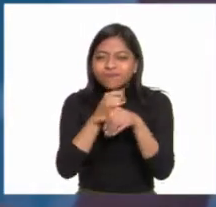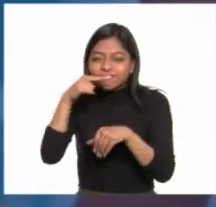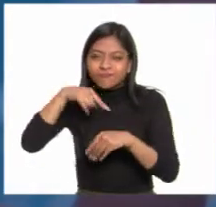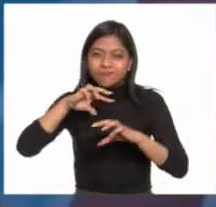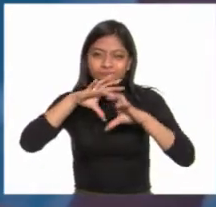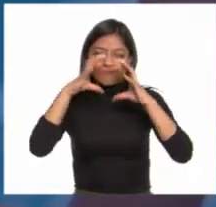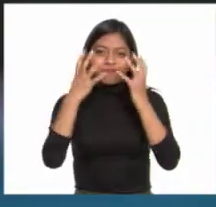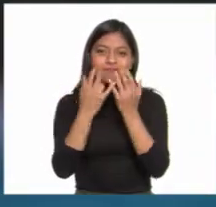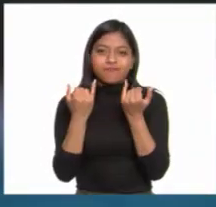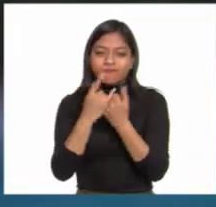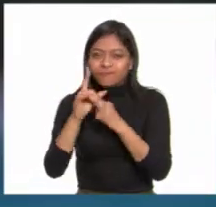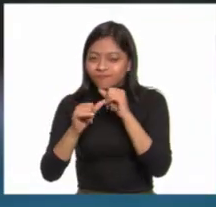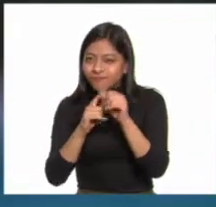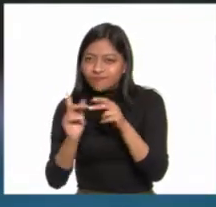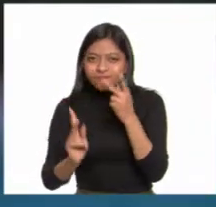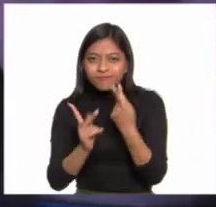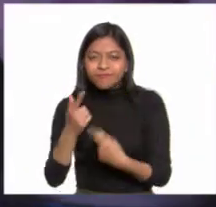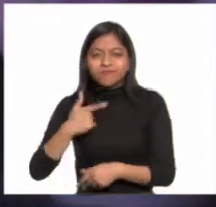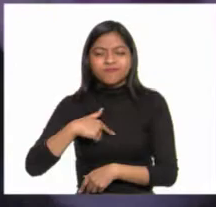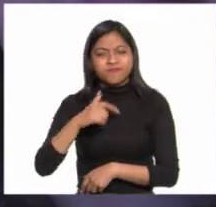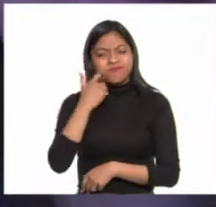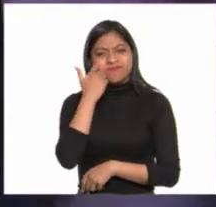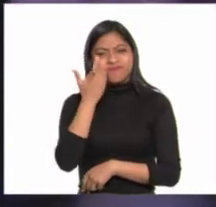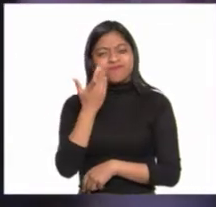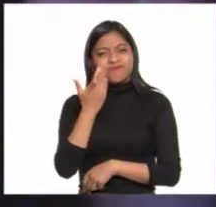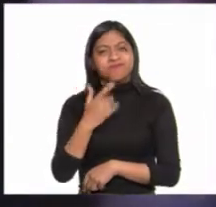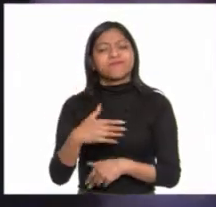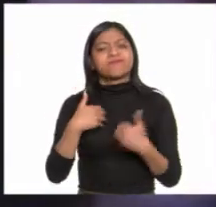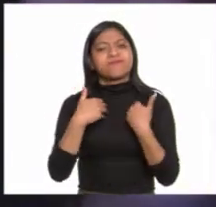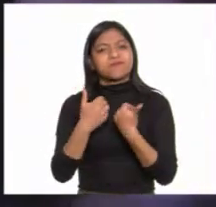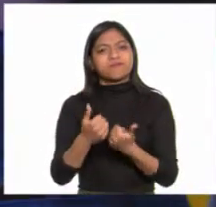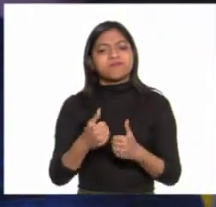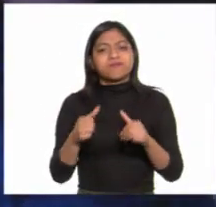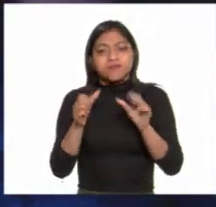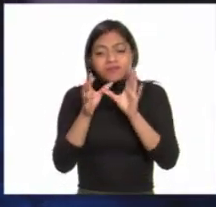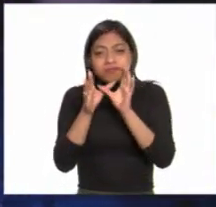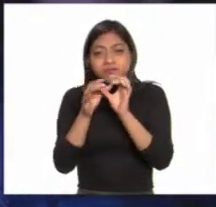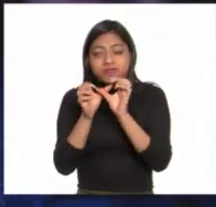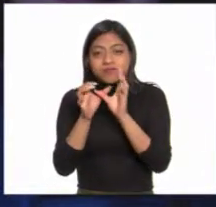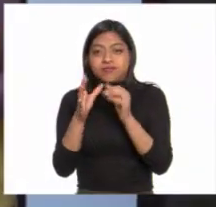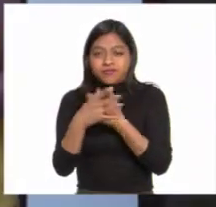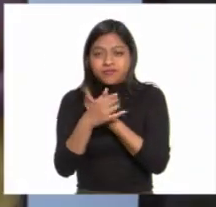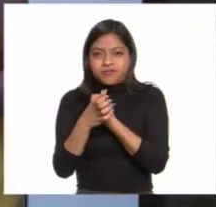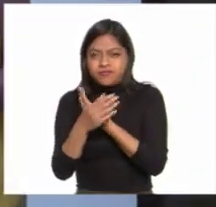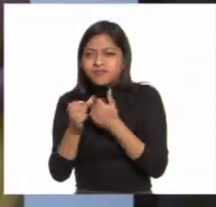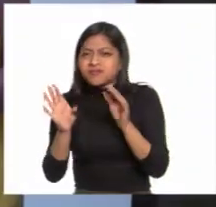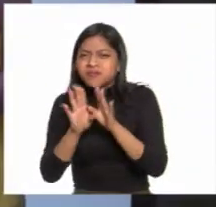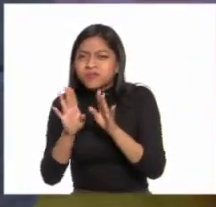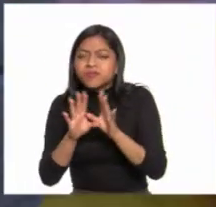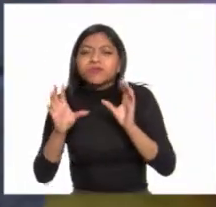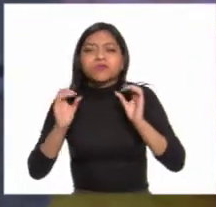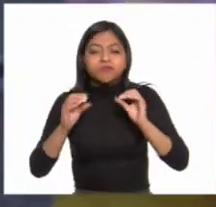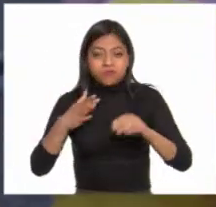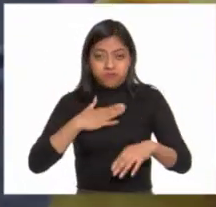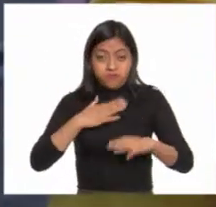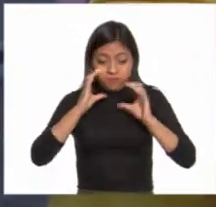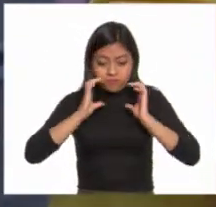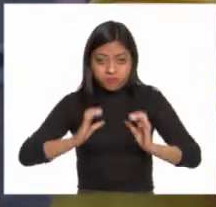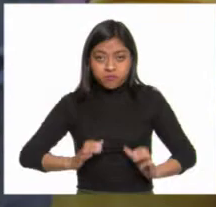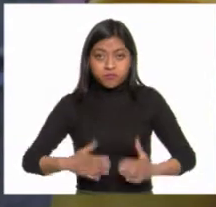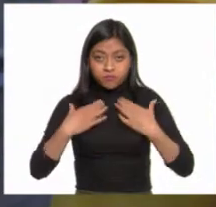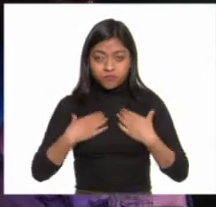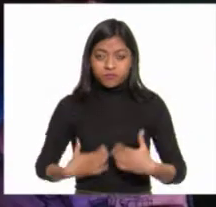habitan. Mi mente siempre buscaba entender cómo funcionaban las alas de una mariposa o cómo hacía mi cuerpo para poder